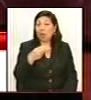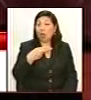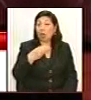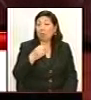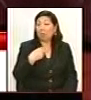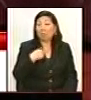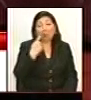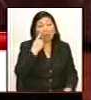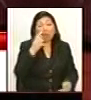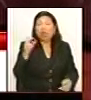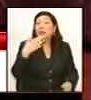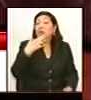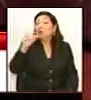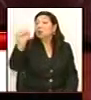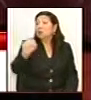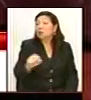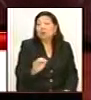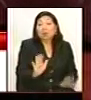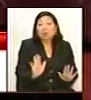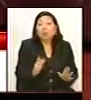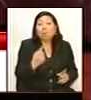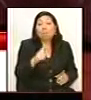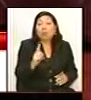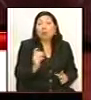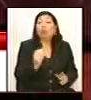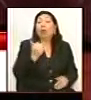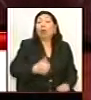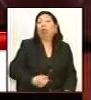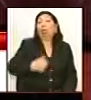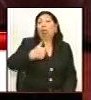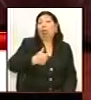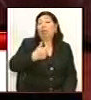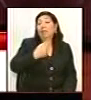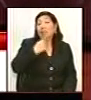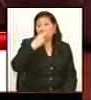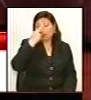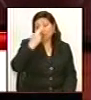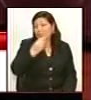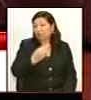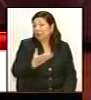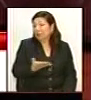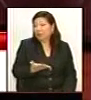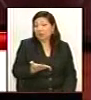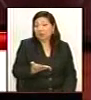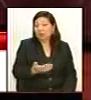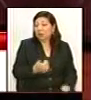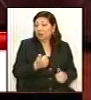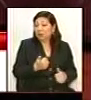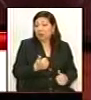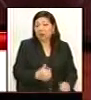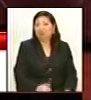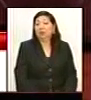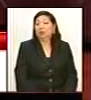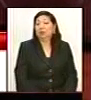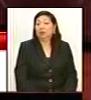la conocía, y fue propuesta por la alta dirección, en honor a la verdad, ha sido un excelente